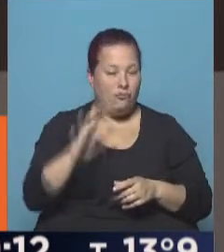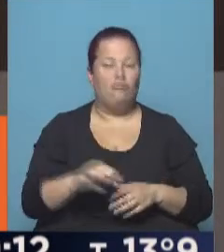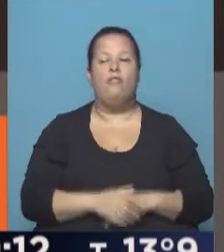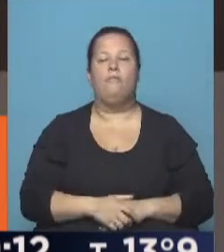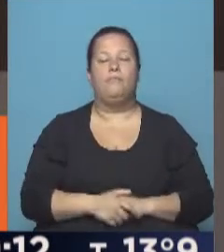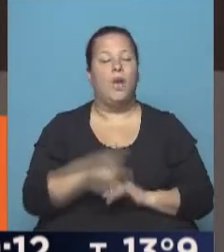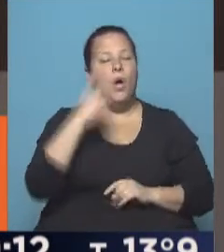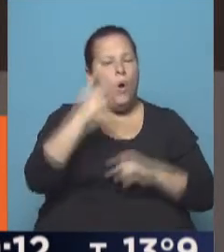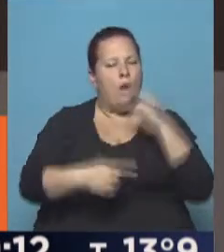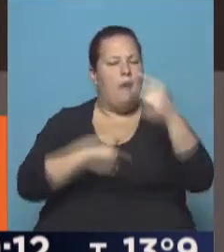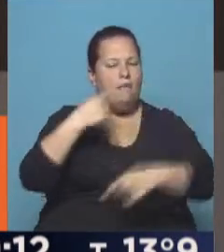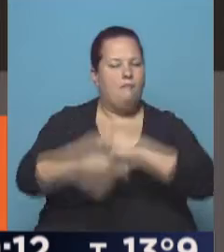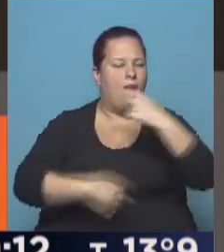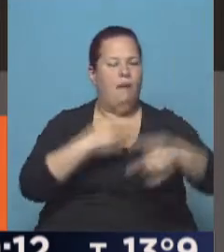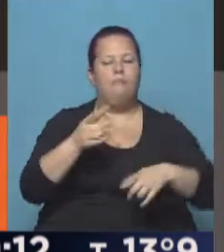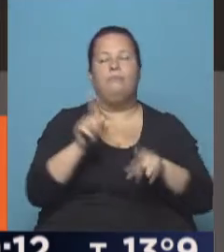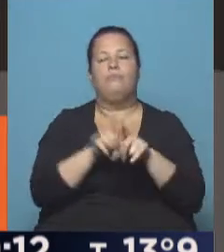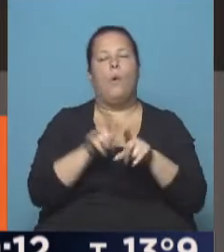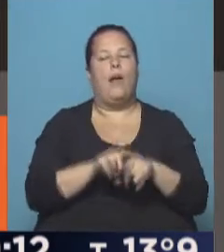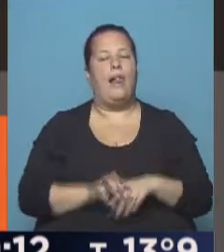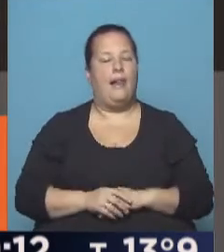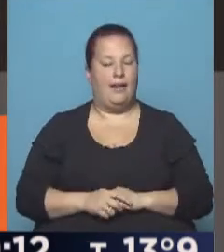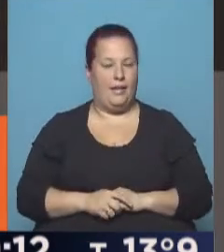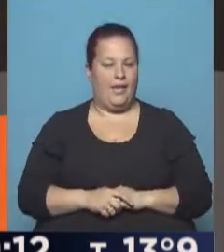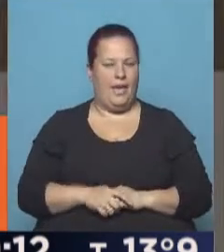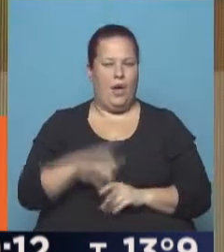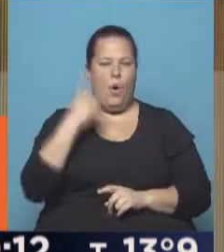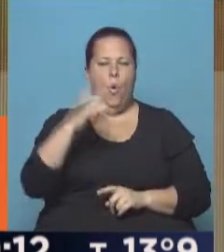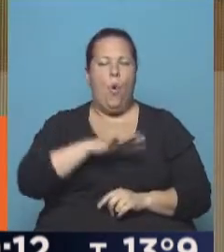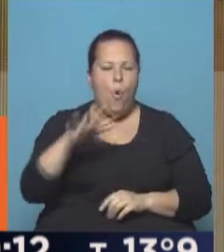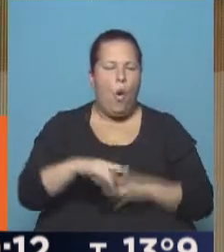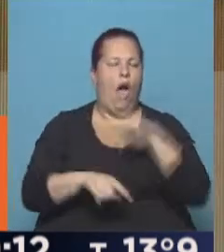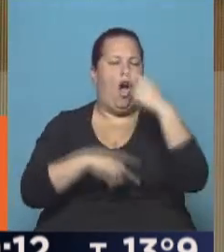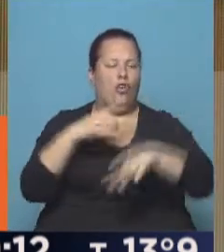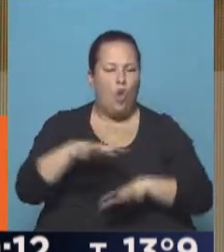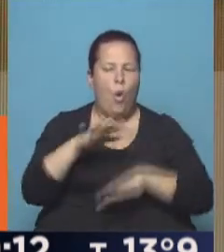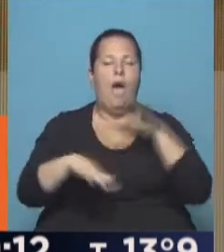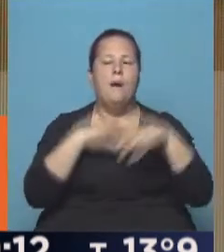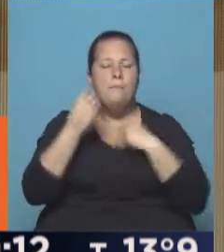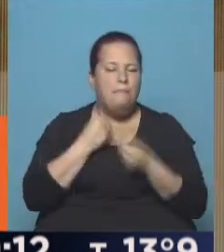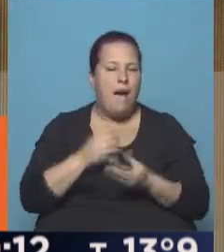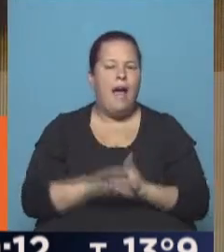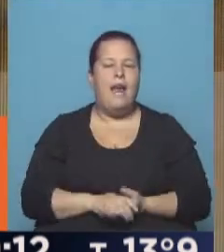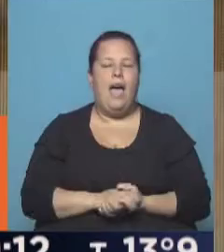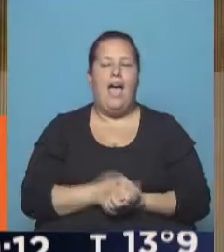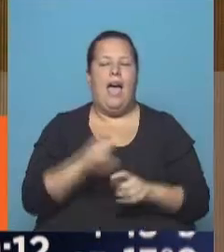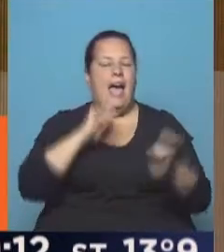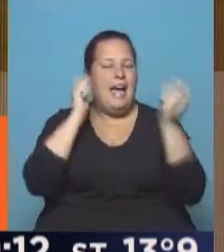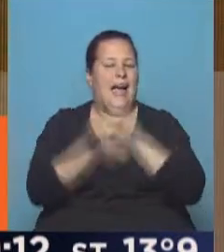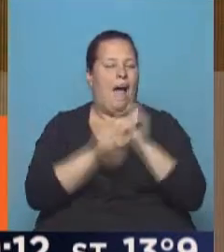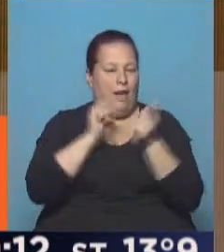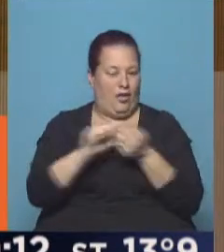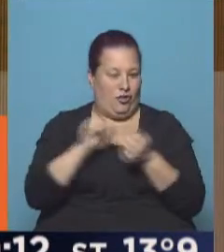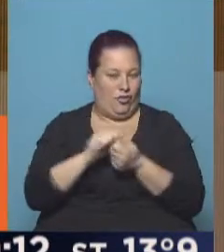fue uno atrás de otro, fue un sitio atrás de otro para tratar de cambiar la historia, o